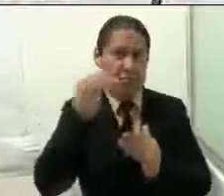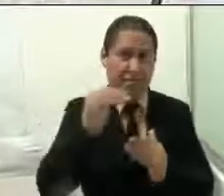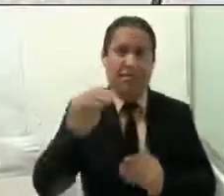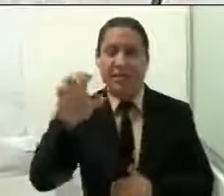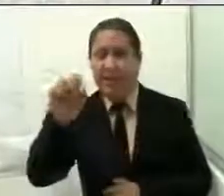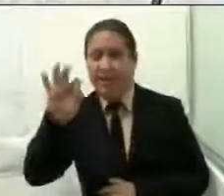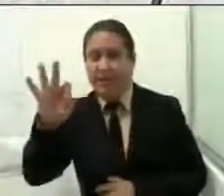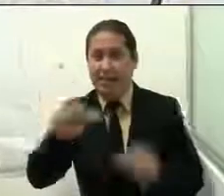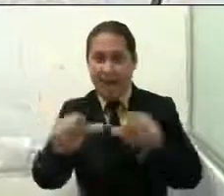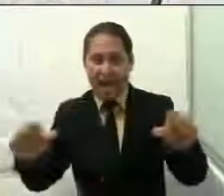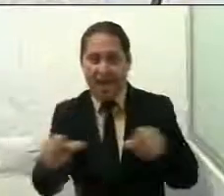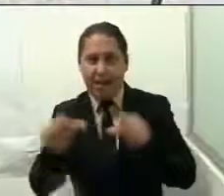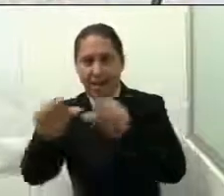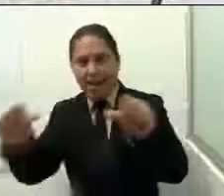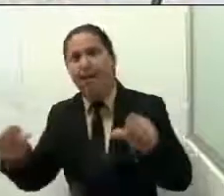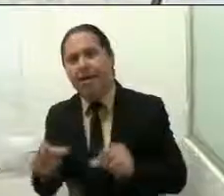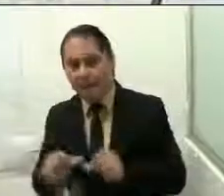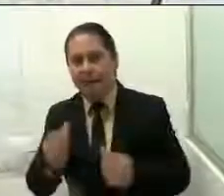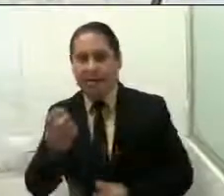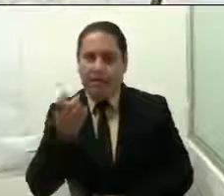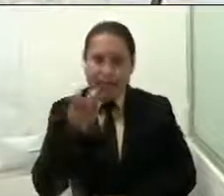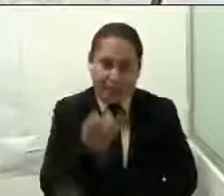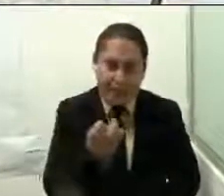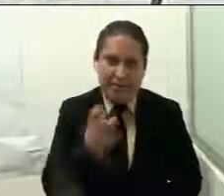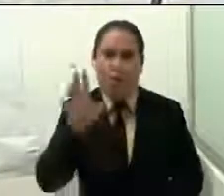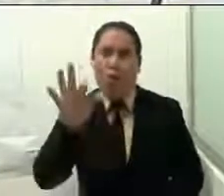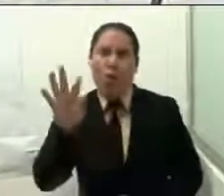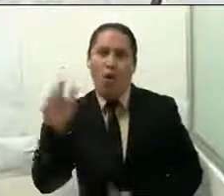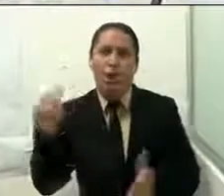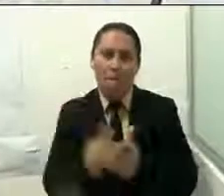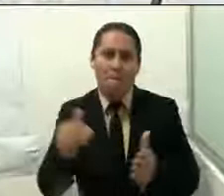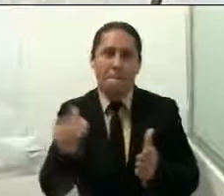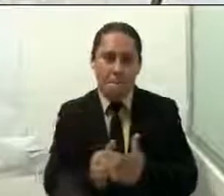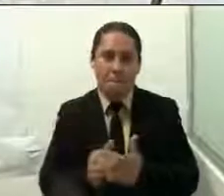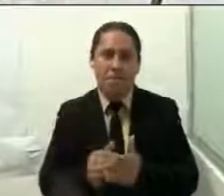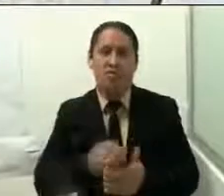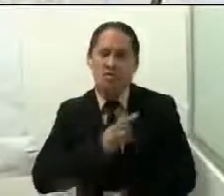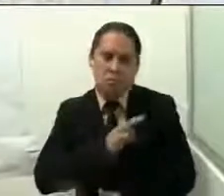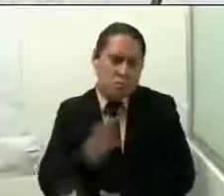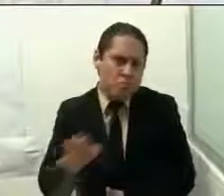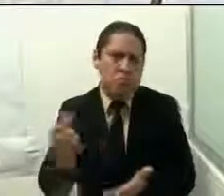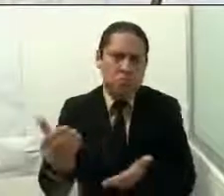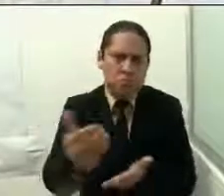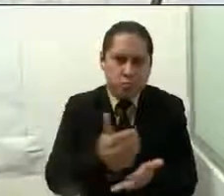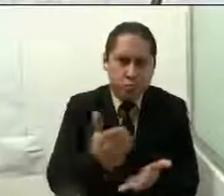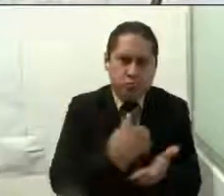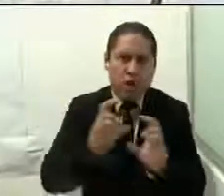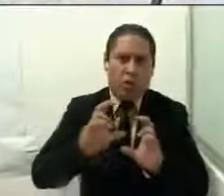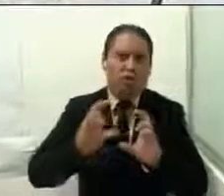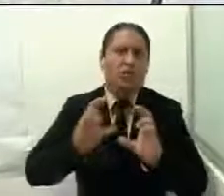hectáreas destinando 40 millones de pesos que contribuyen a que chiapas